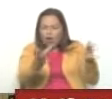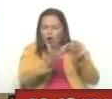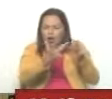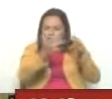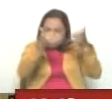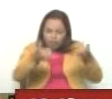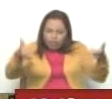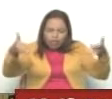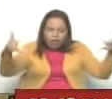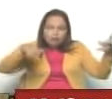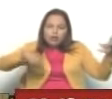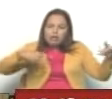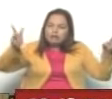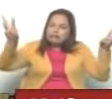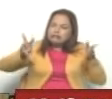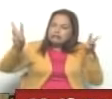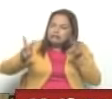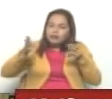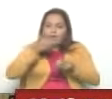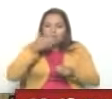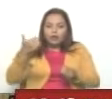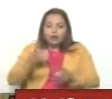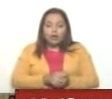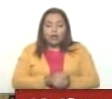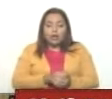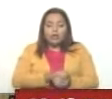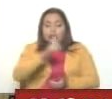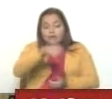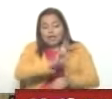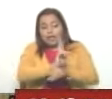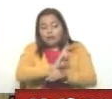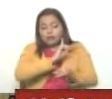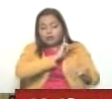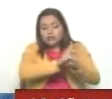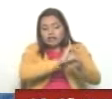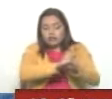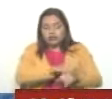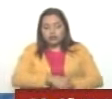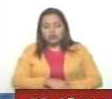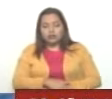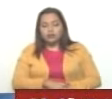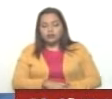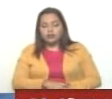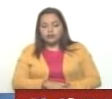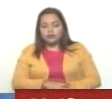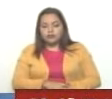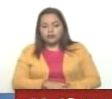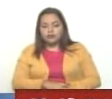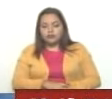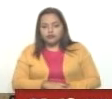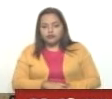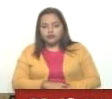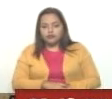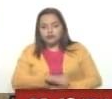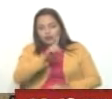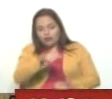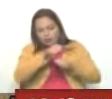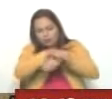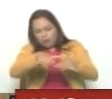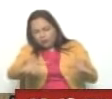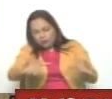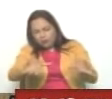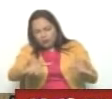para poder brindar las velocidades que el cliente espera, tener una red,